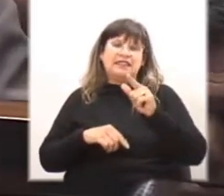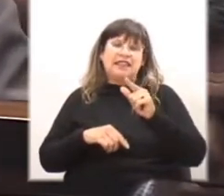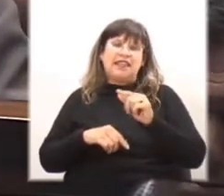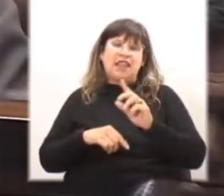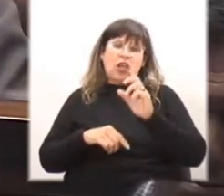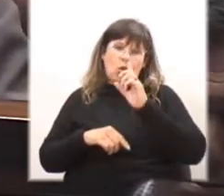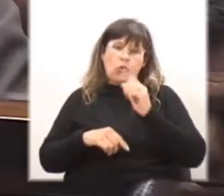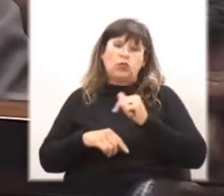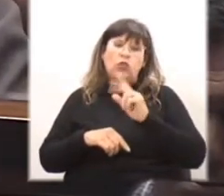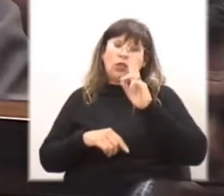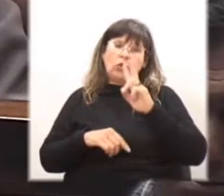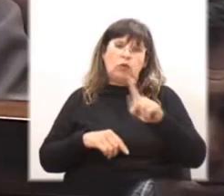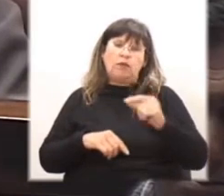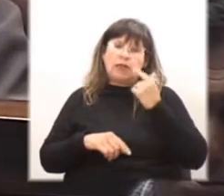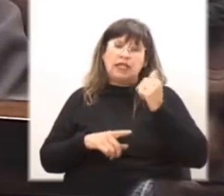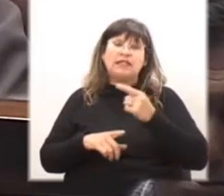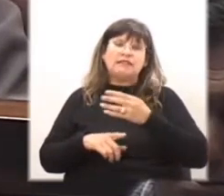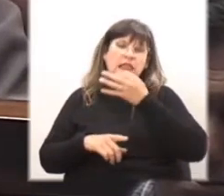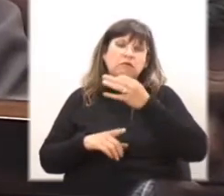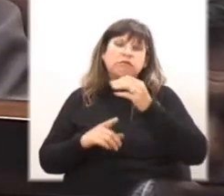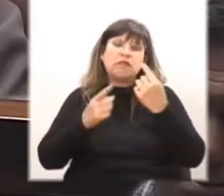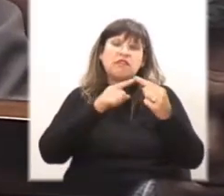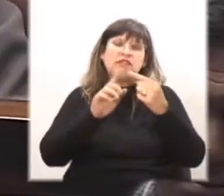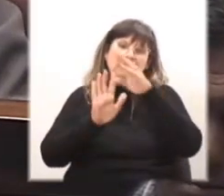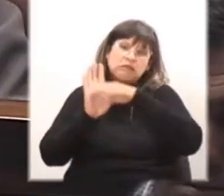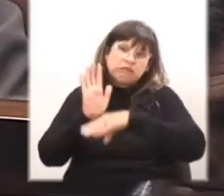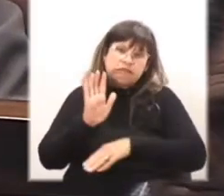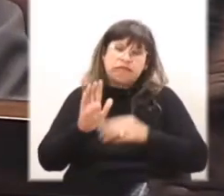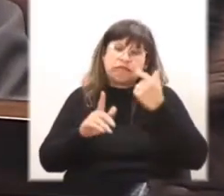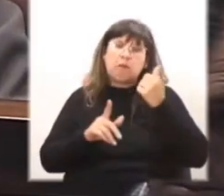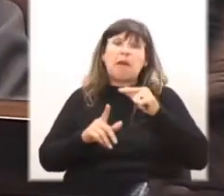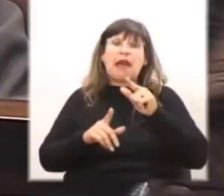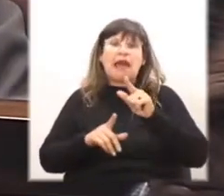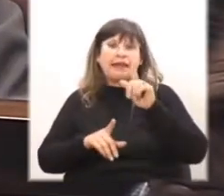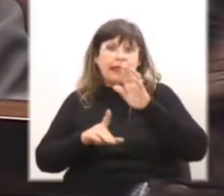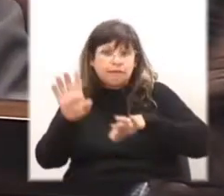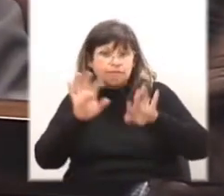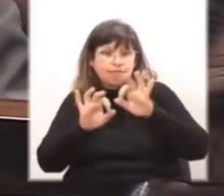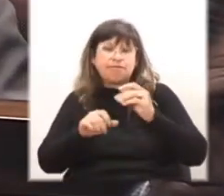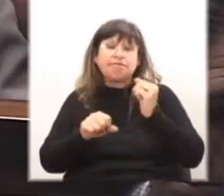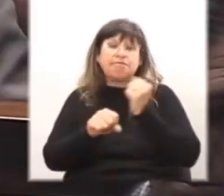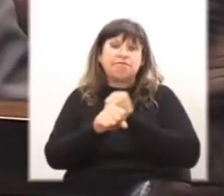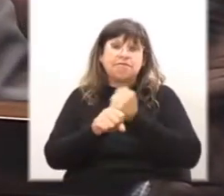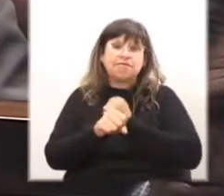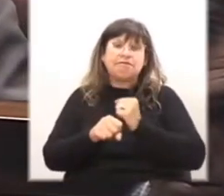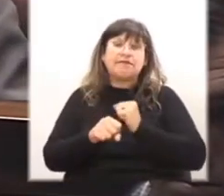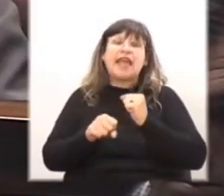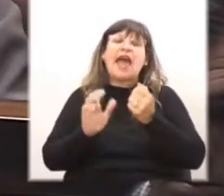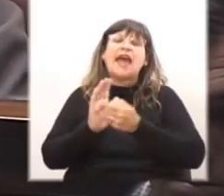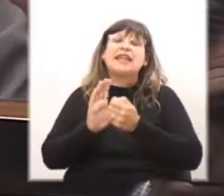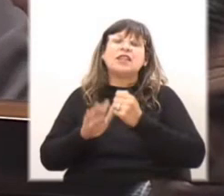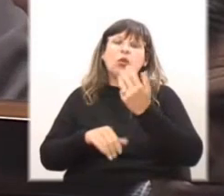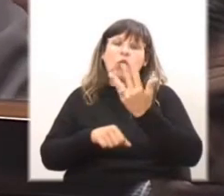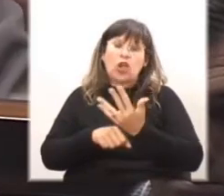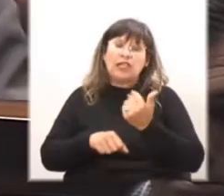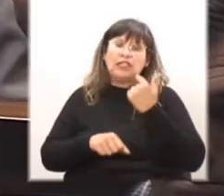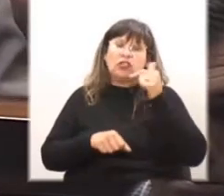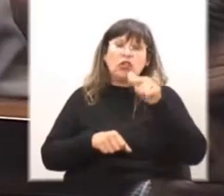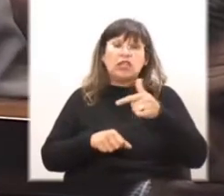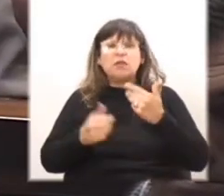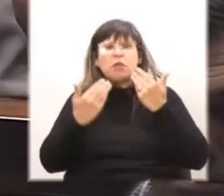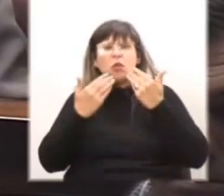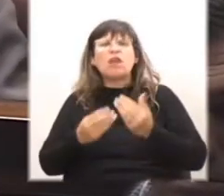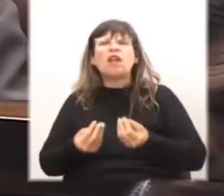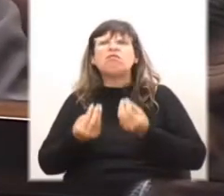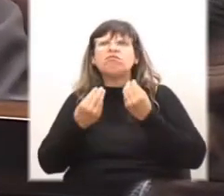se mencionan diferentes causales para la terminación del empleo en su artículo 5, y en ese sentido preguntar qué